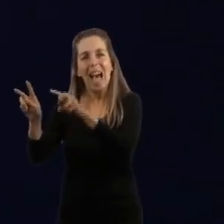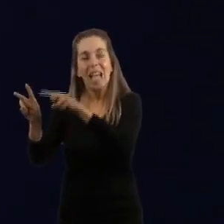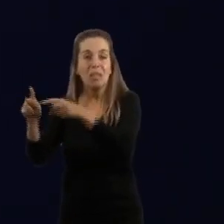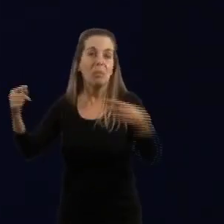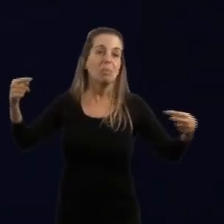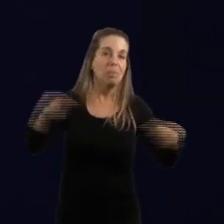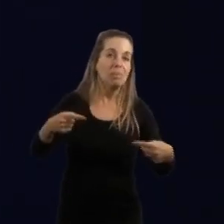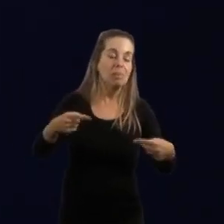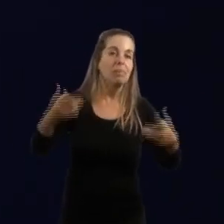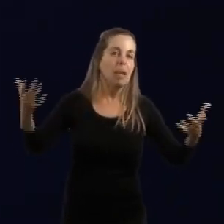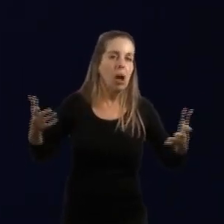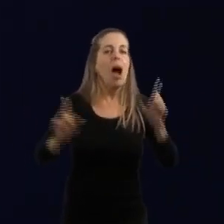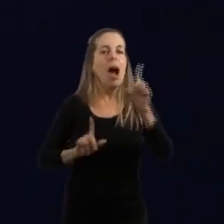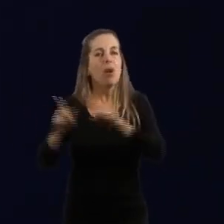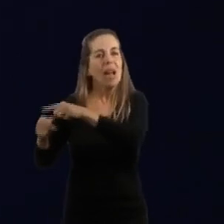simpáticas, pero